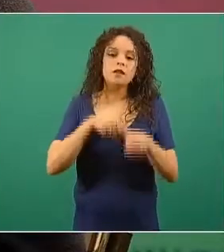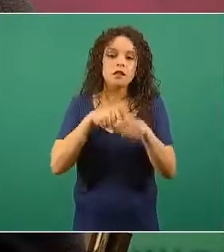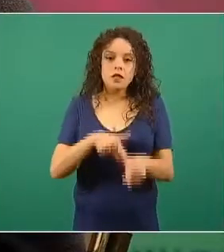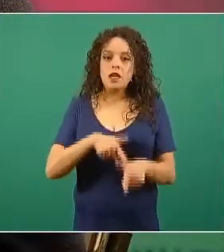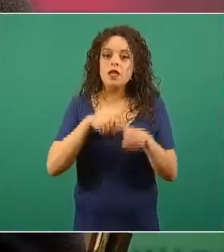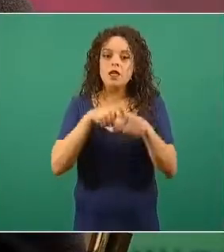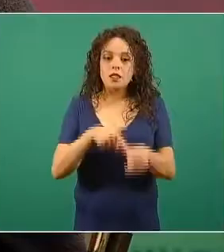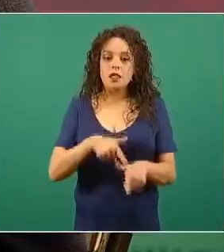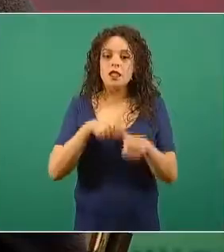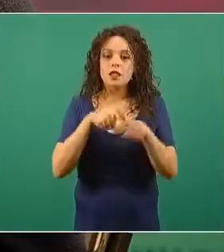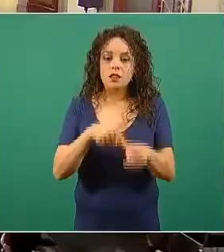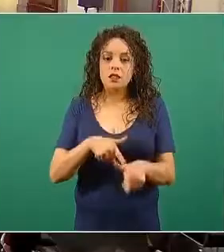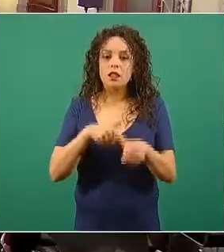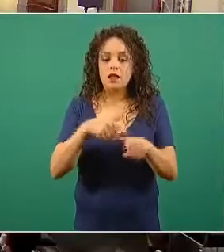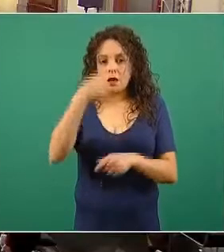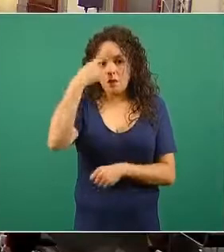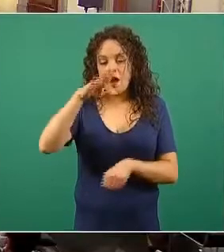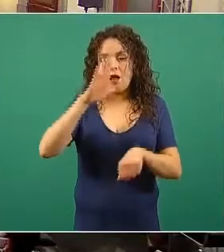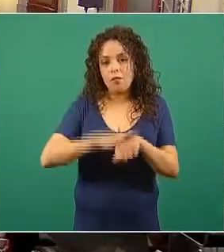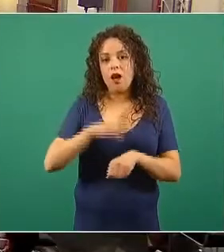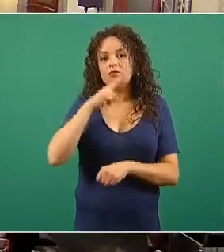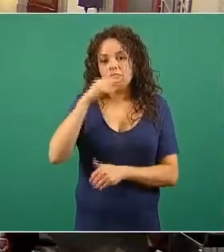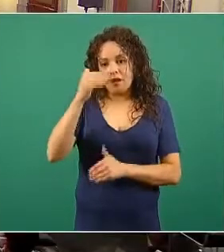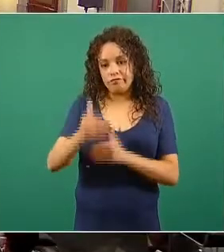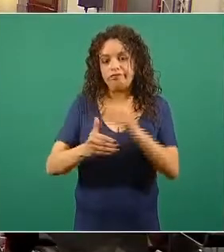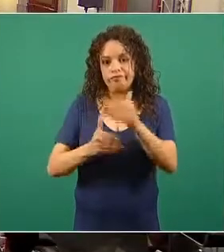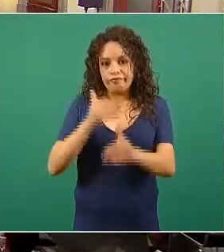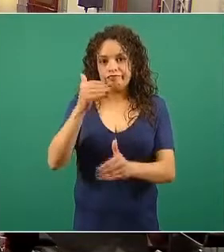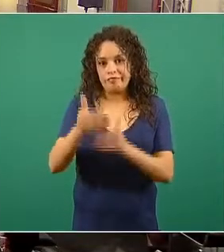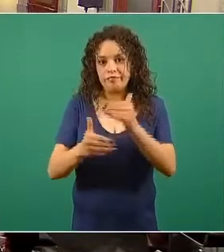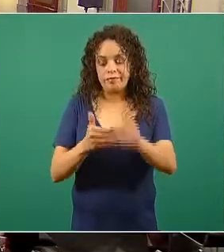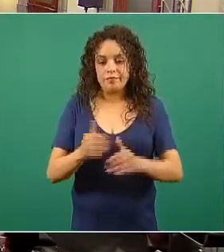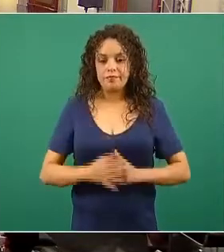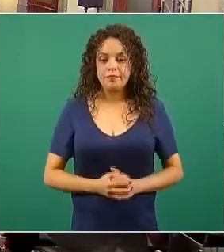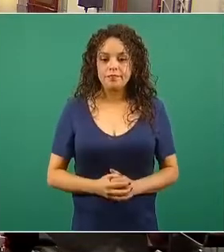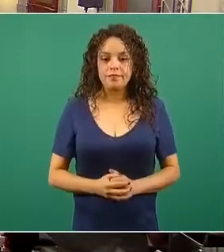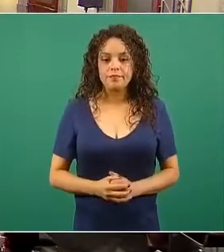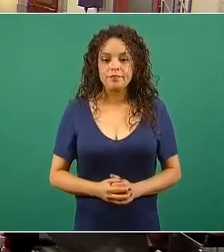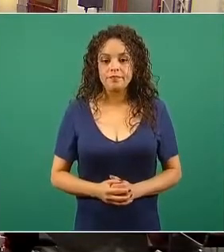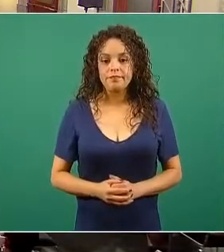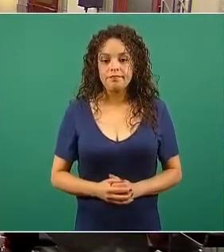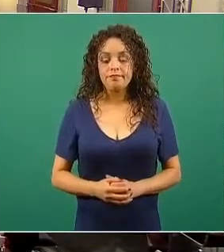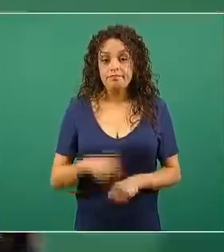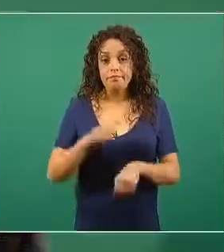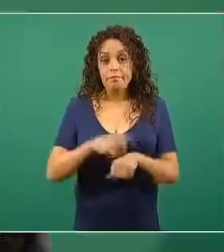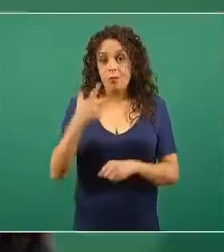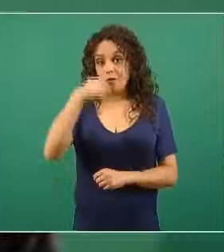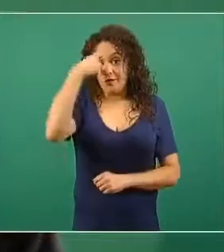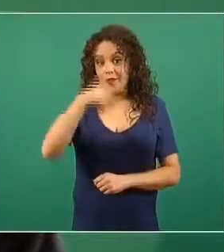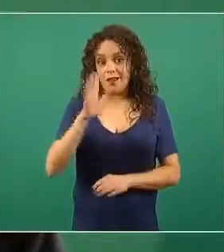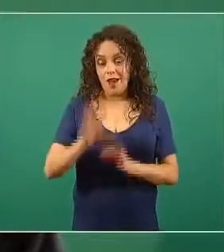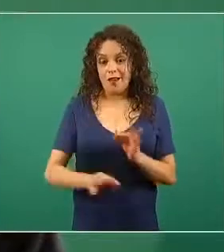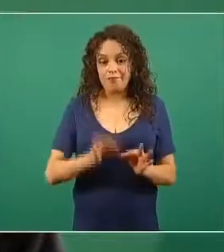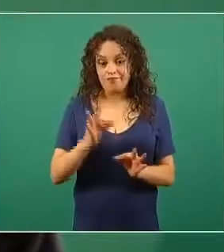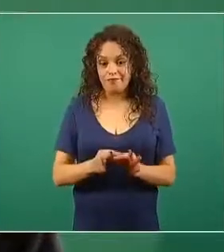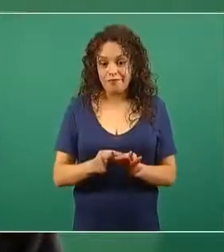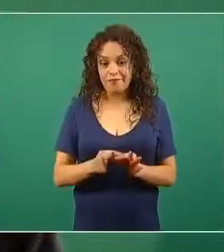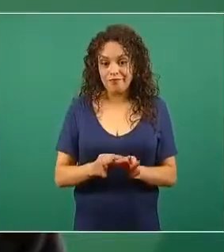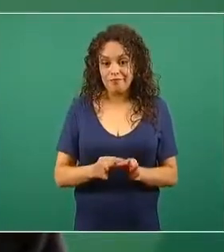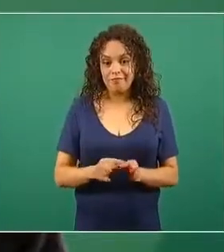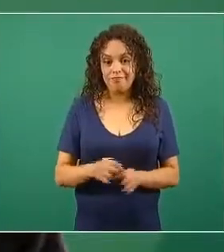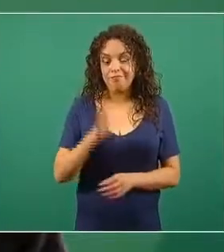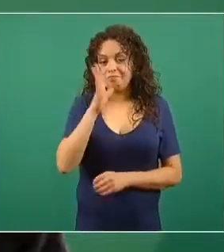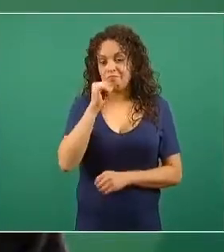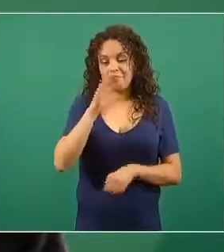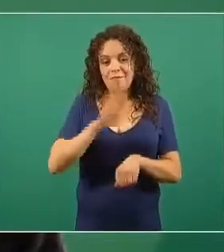para poder mejorar. ¿Sí? Bien, pues bueno, son las 8 de la noche, ya no nos dio chance de continuar con más